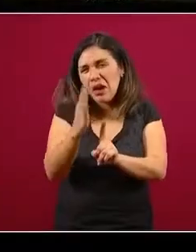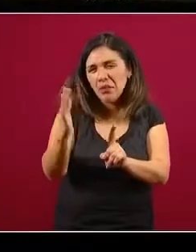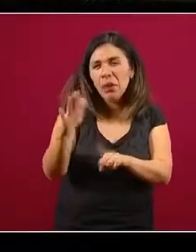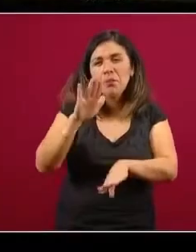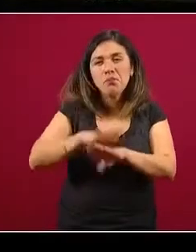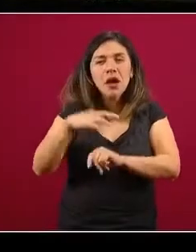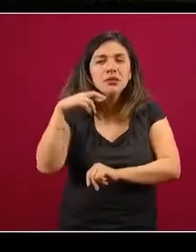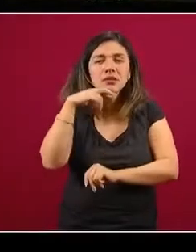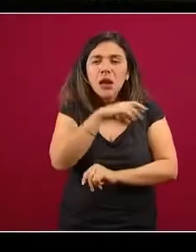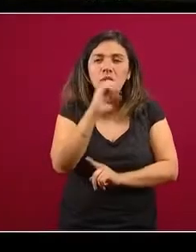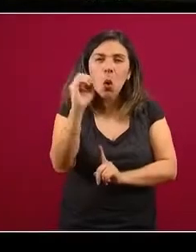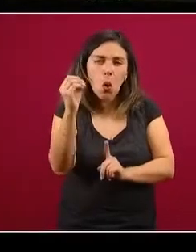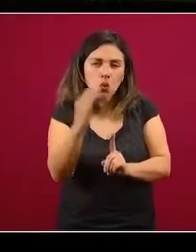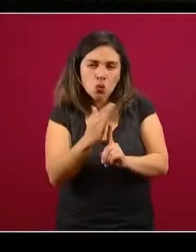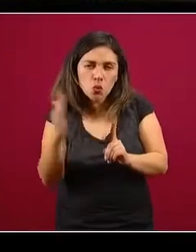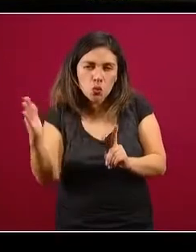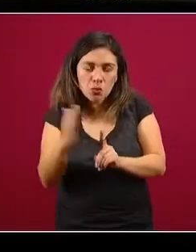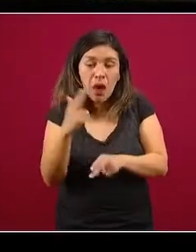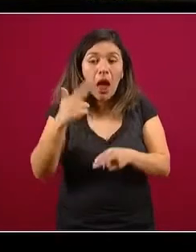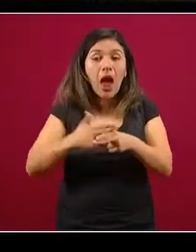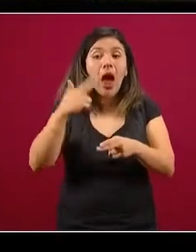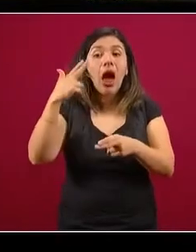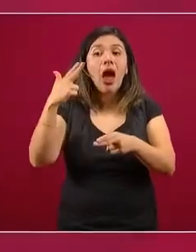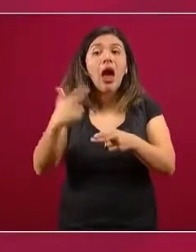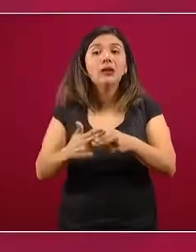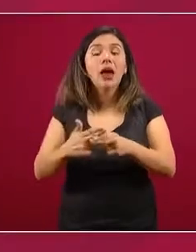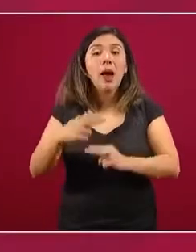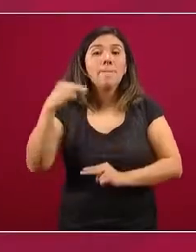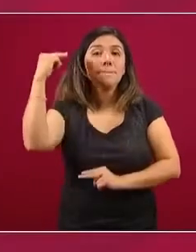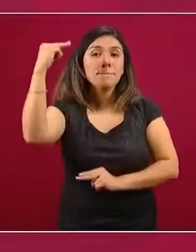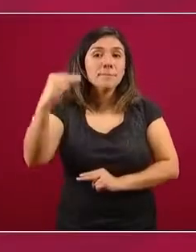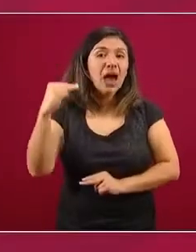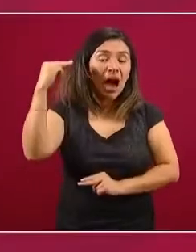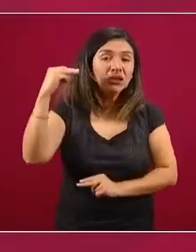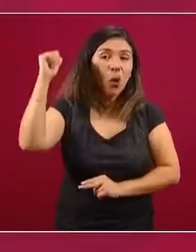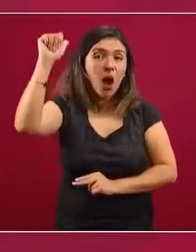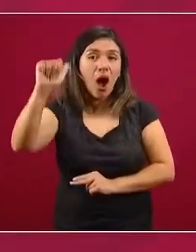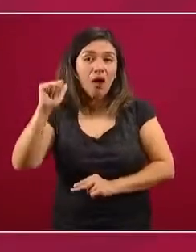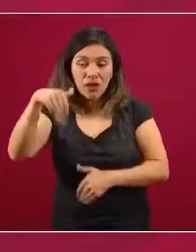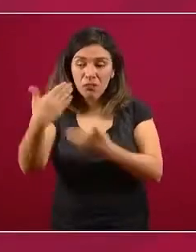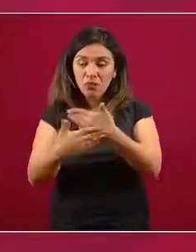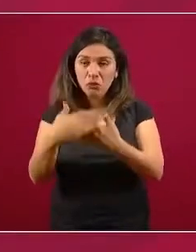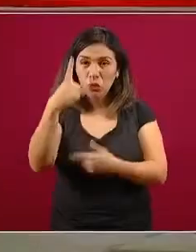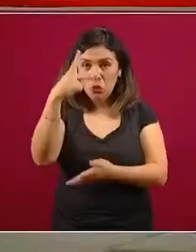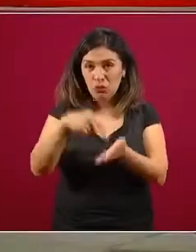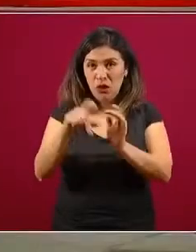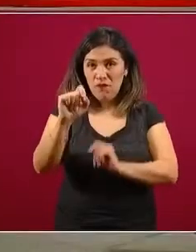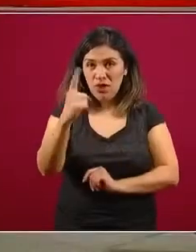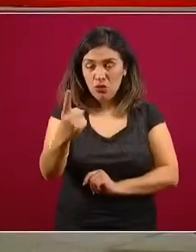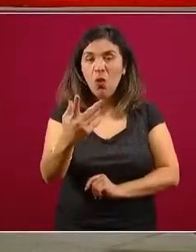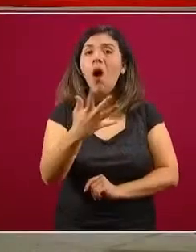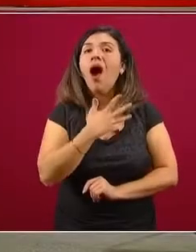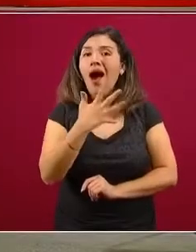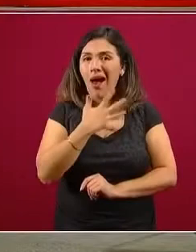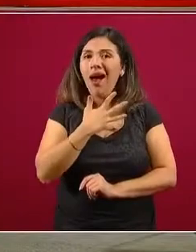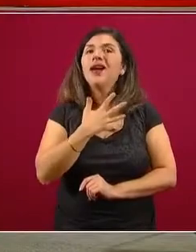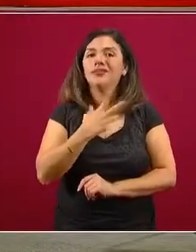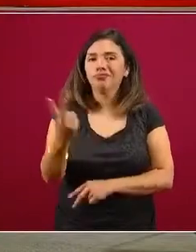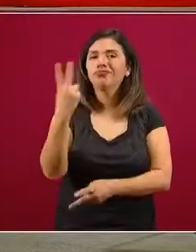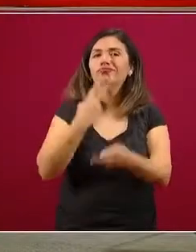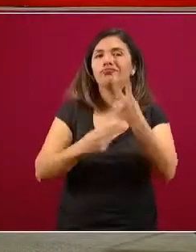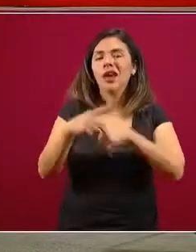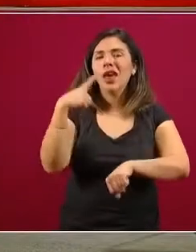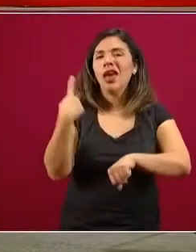más rápidamente durante octubre y hasta marzo o abril del próximo año, vamos a tener la